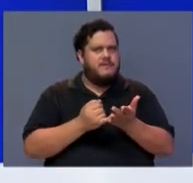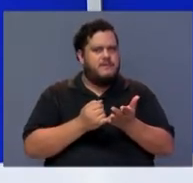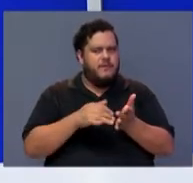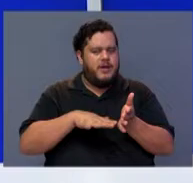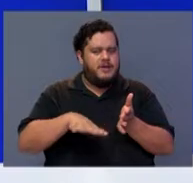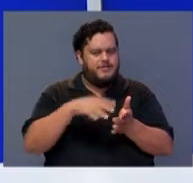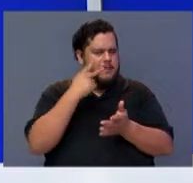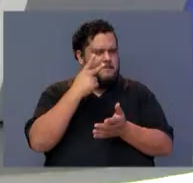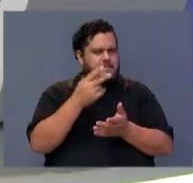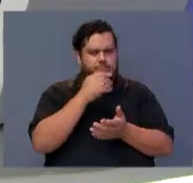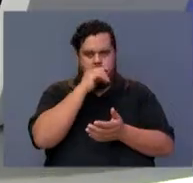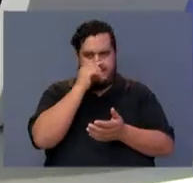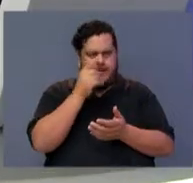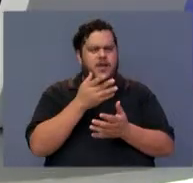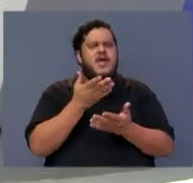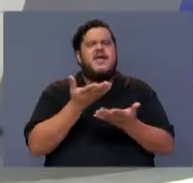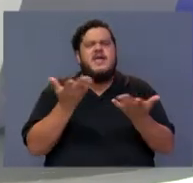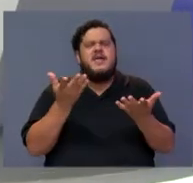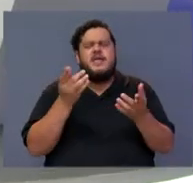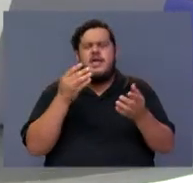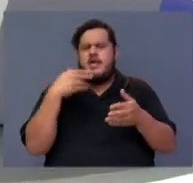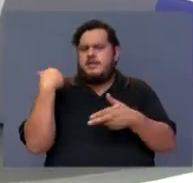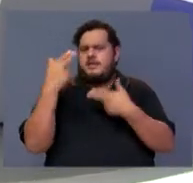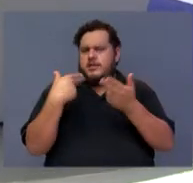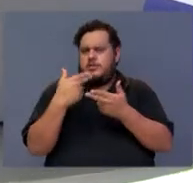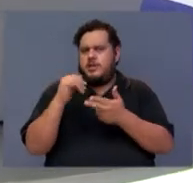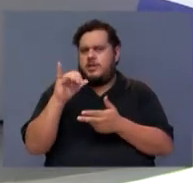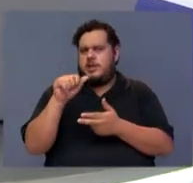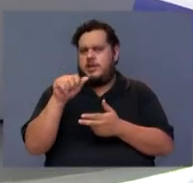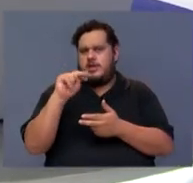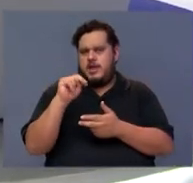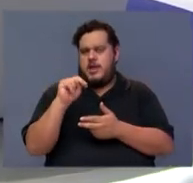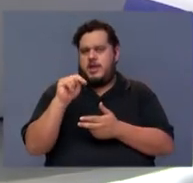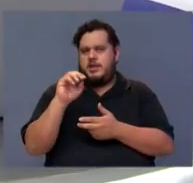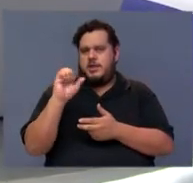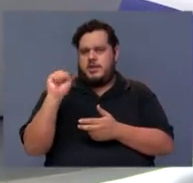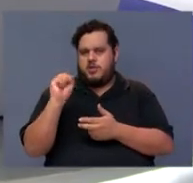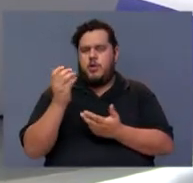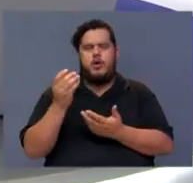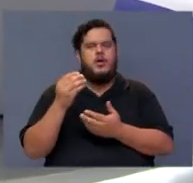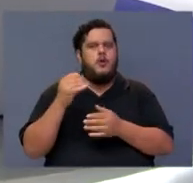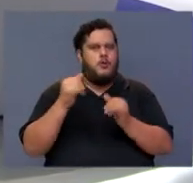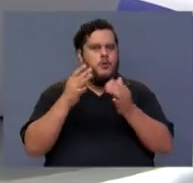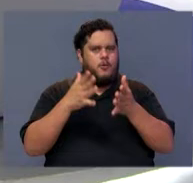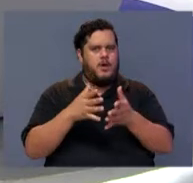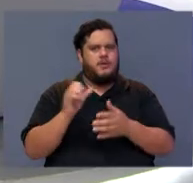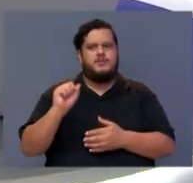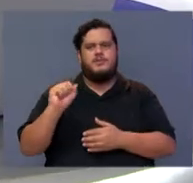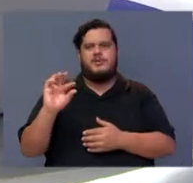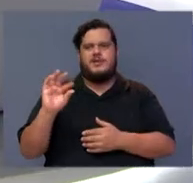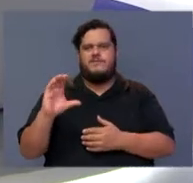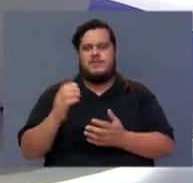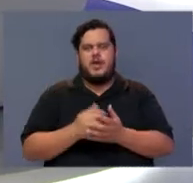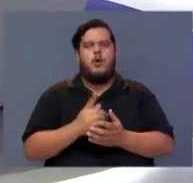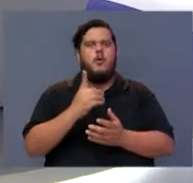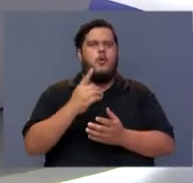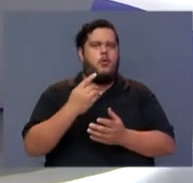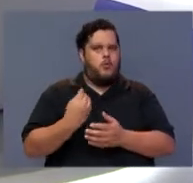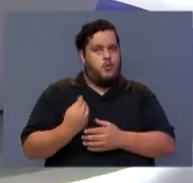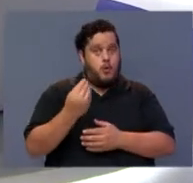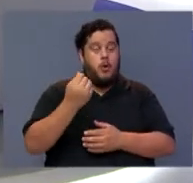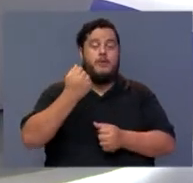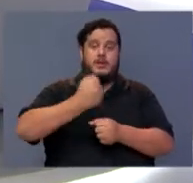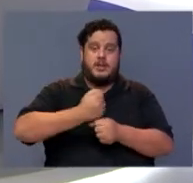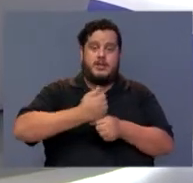Vamos a verlo. ¿Qué es la historia de Jan Scott, el jugador de Sporting FC? Muchacho que, por cierto, muy trabajador, que le ha